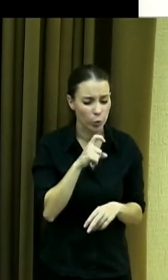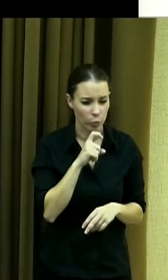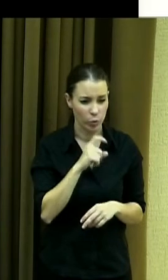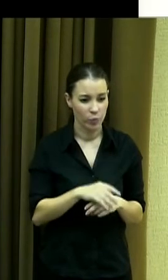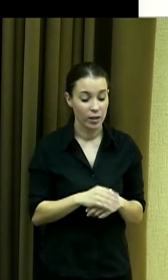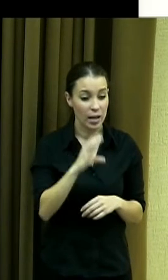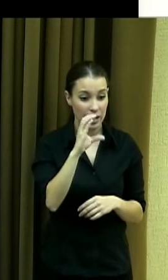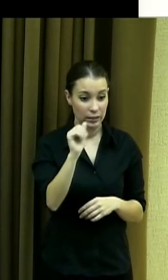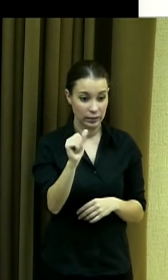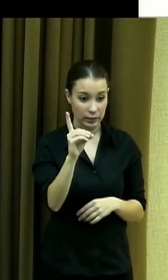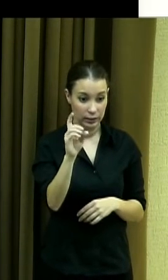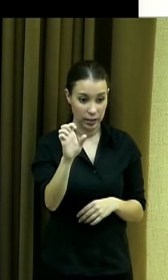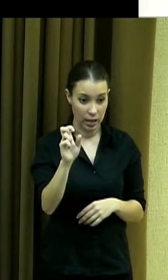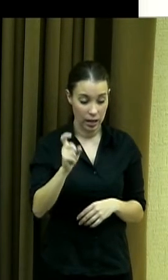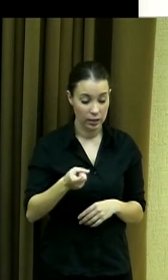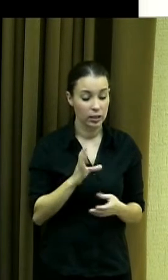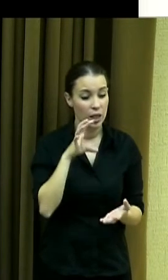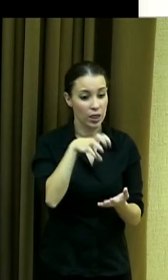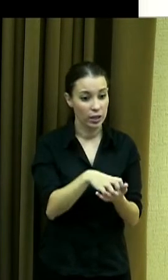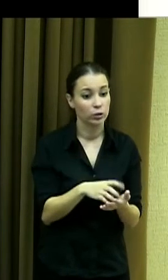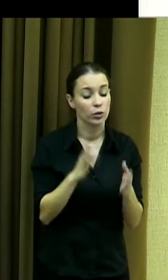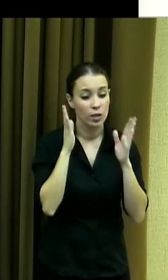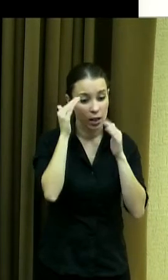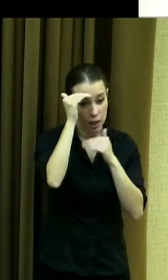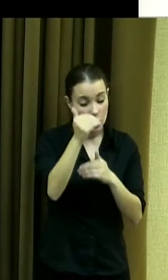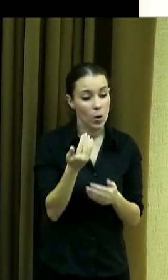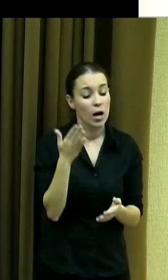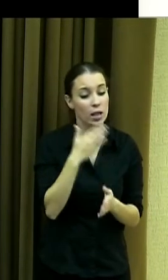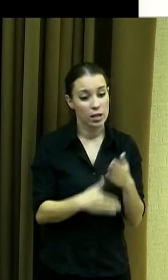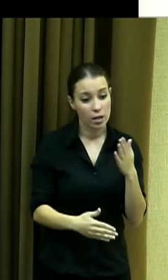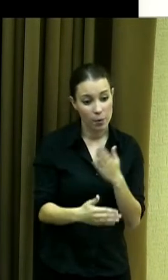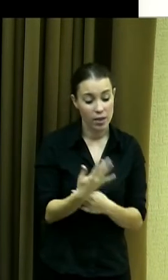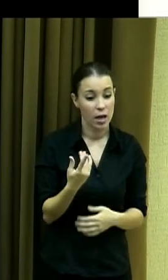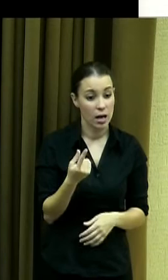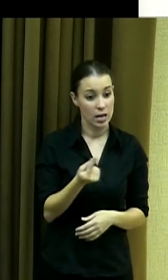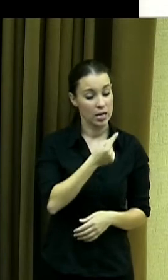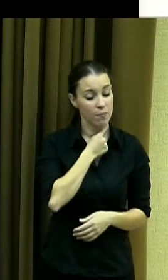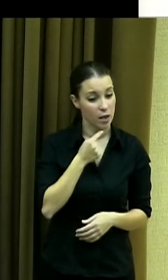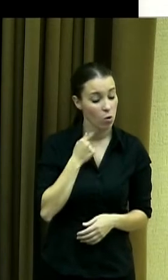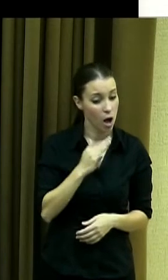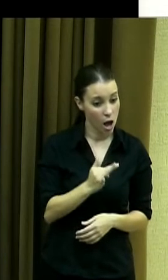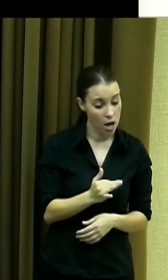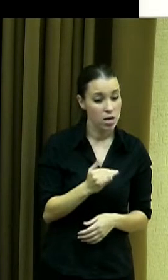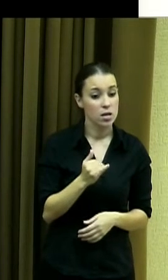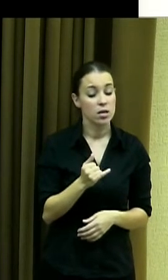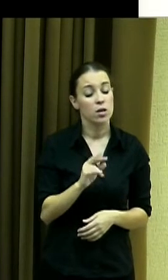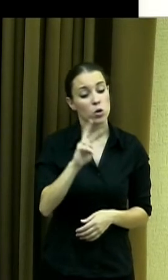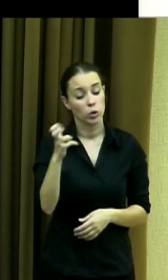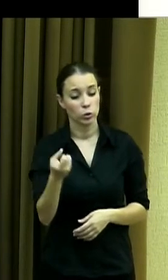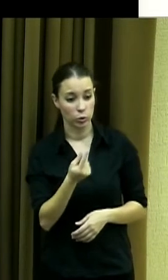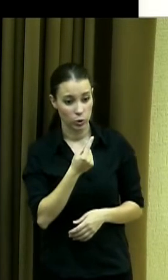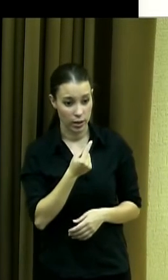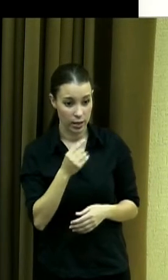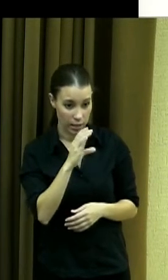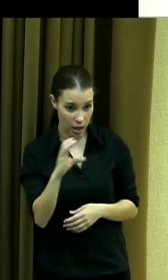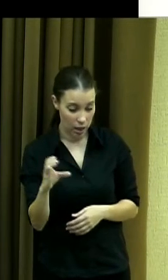El CADES es el Centro de Atención a la Discapacidad en Extremadura. Tenemos uno en la provincia de Badajoz y otro en Cáceres. Al menos